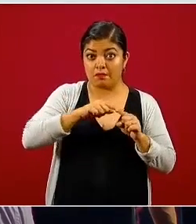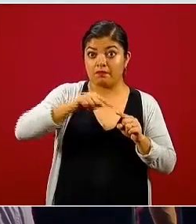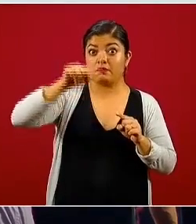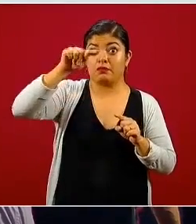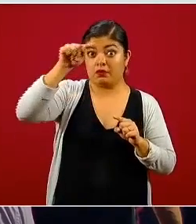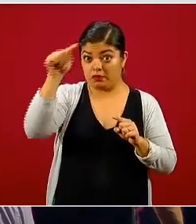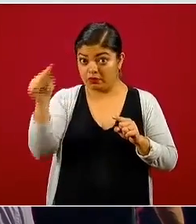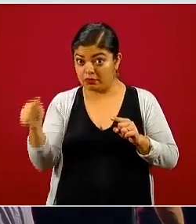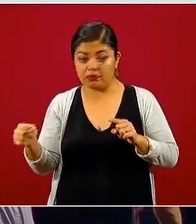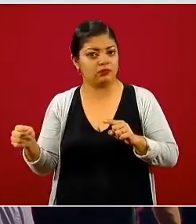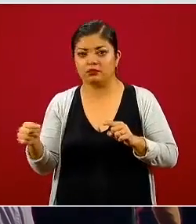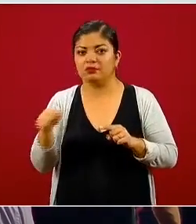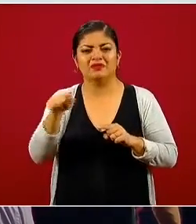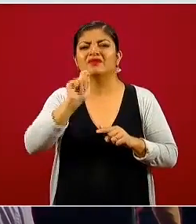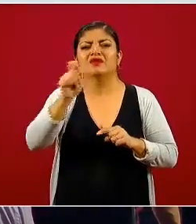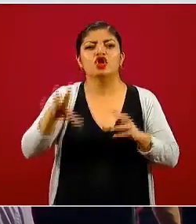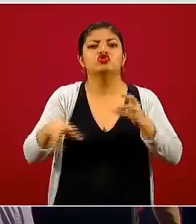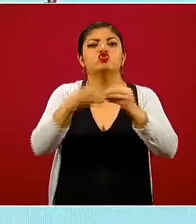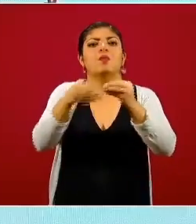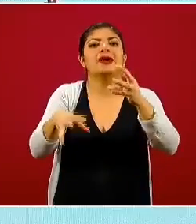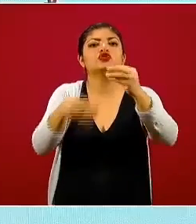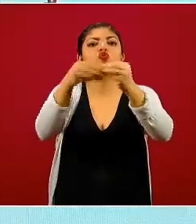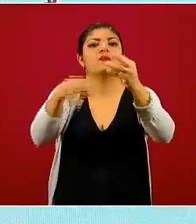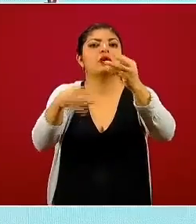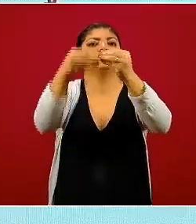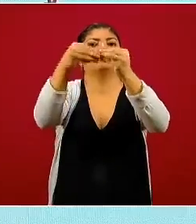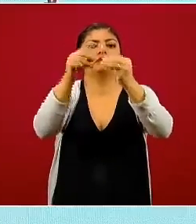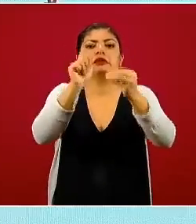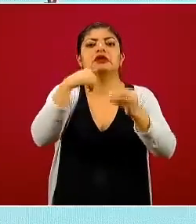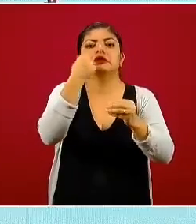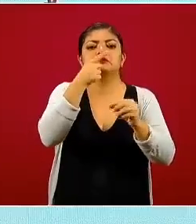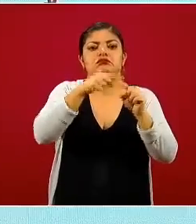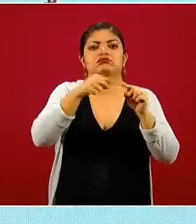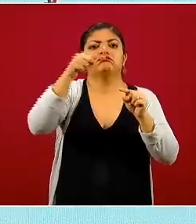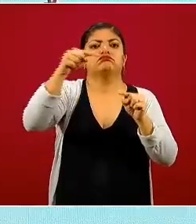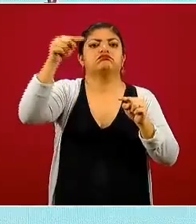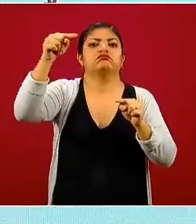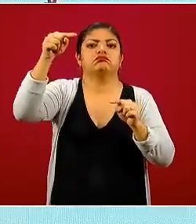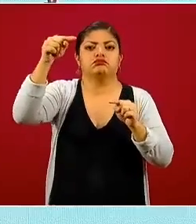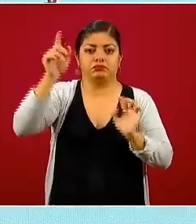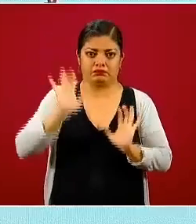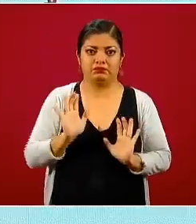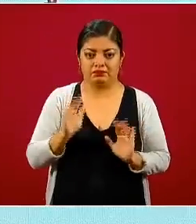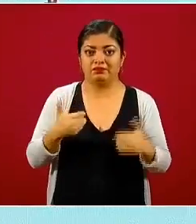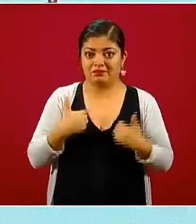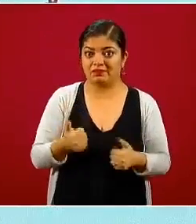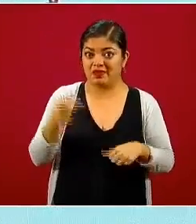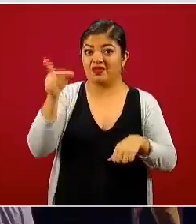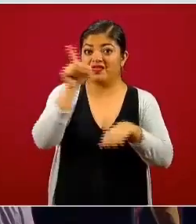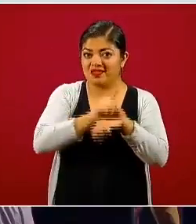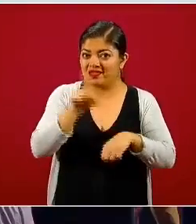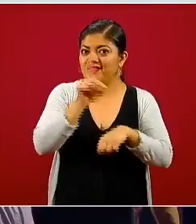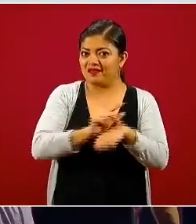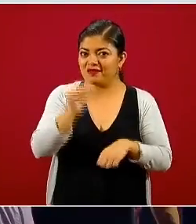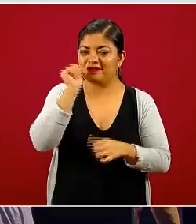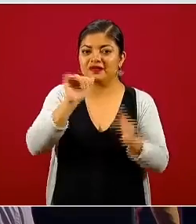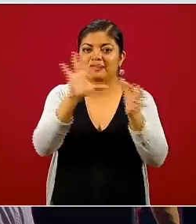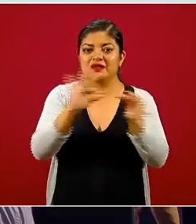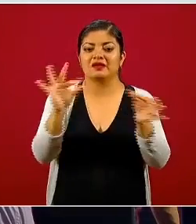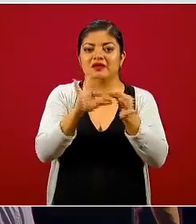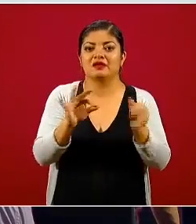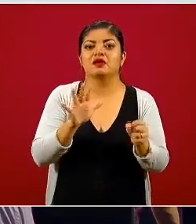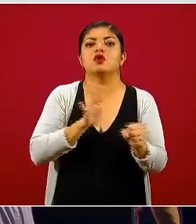curva solamente suma los casos que ya se han presentado y, como hemos dicho también cada día,